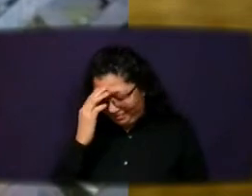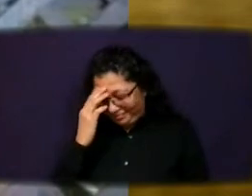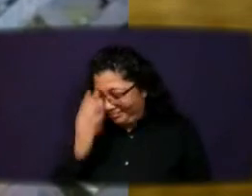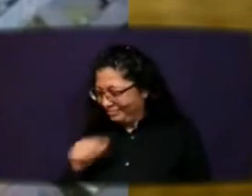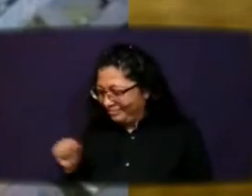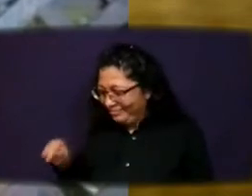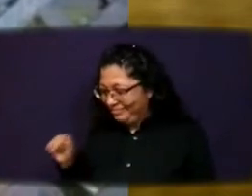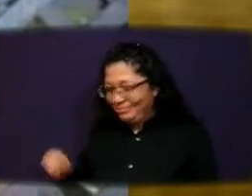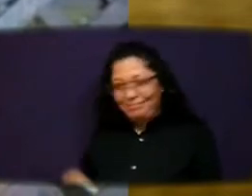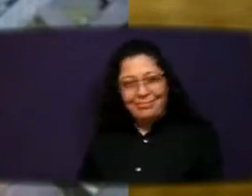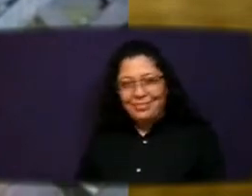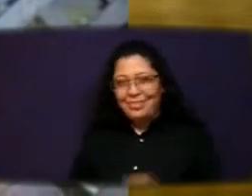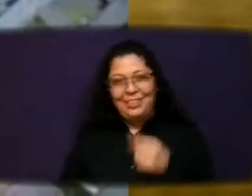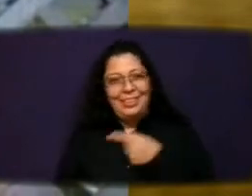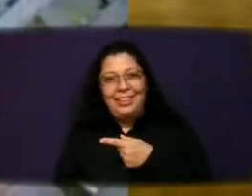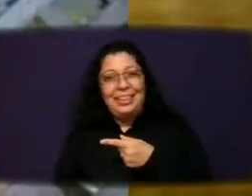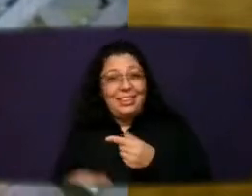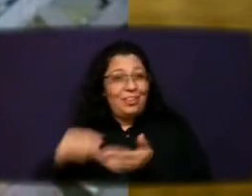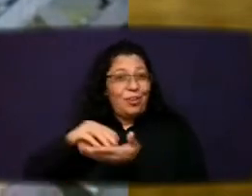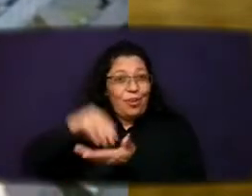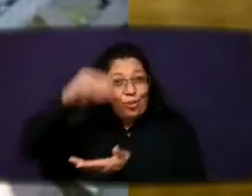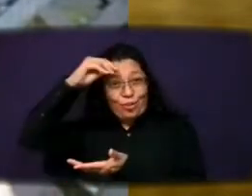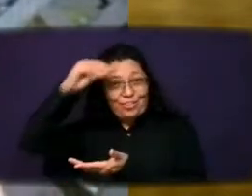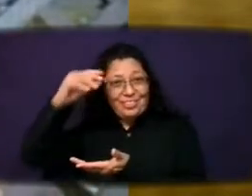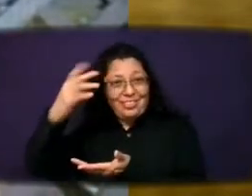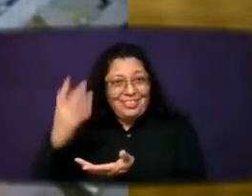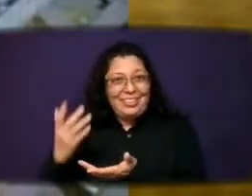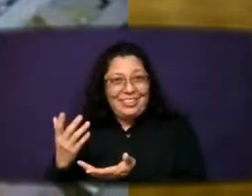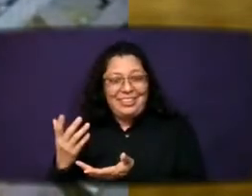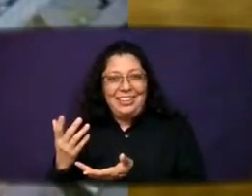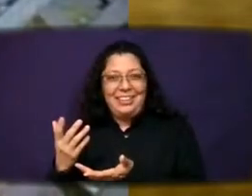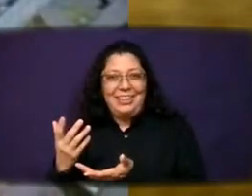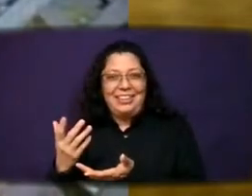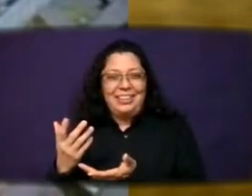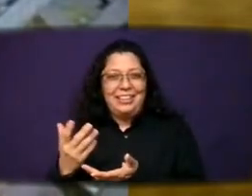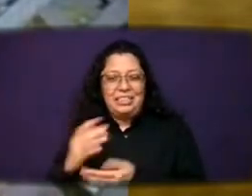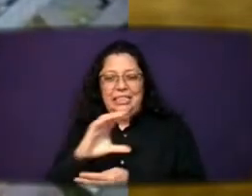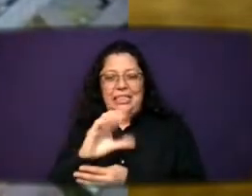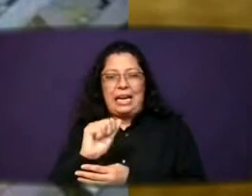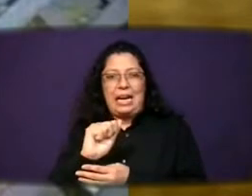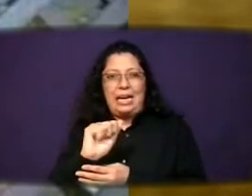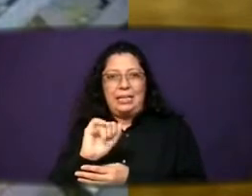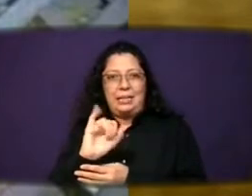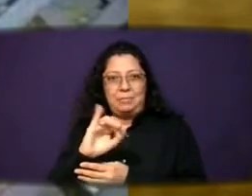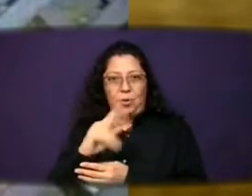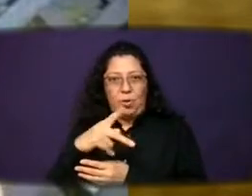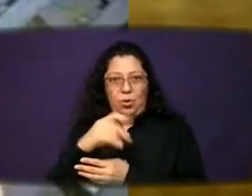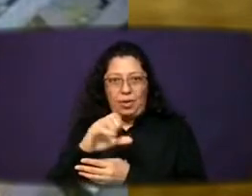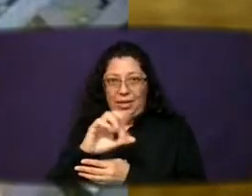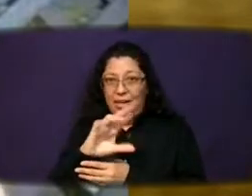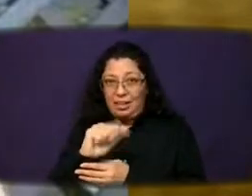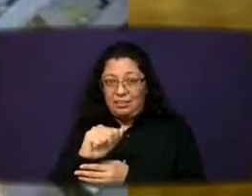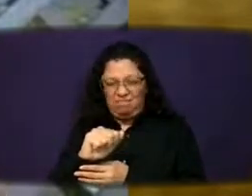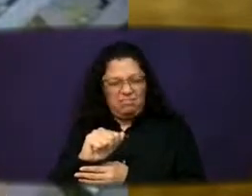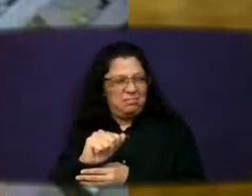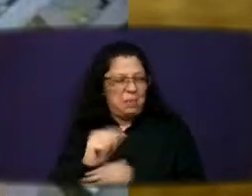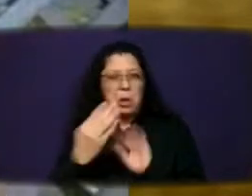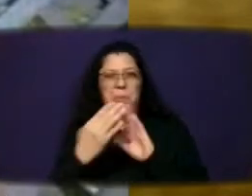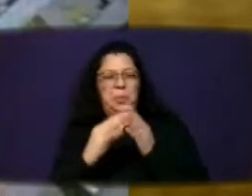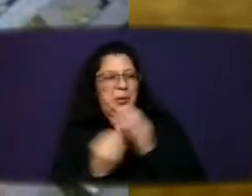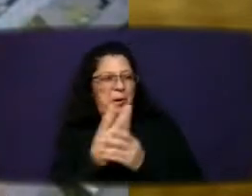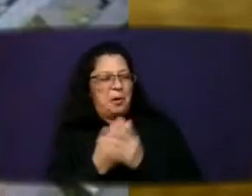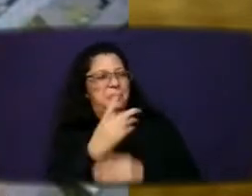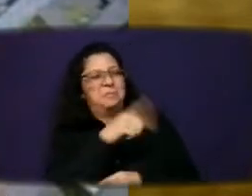Meme está aprendiendo cómo hacer capoeira en los jardines comunitarios de East LA.